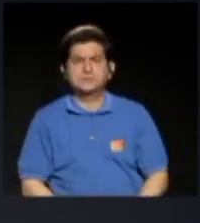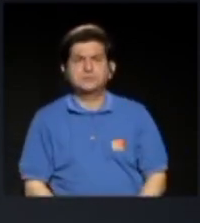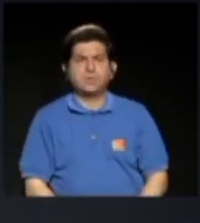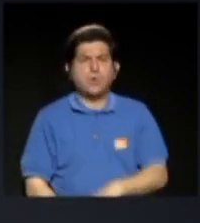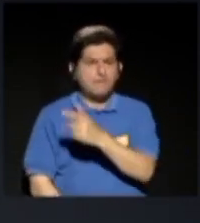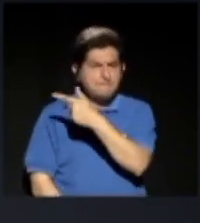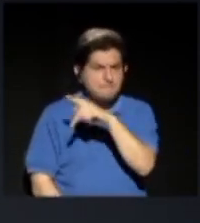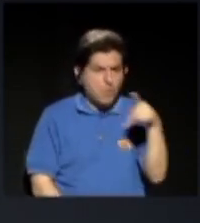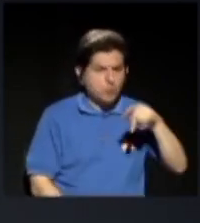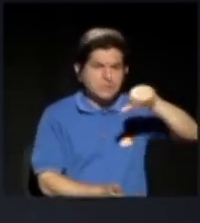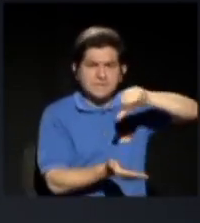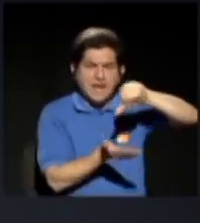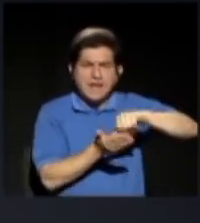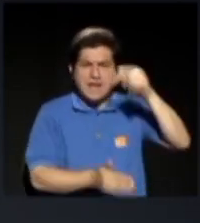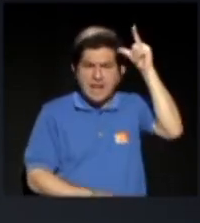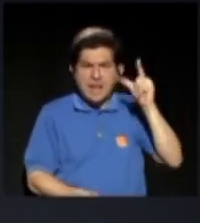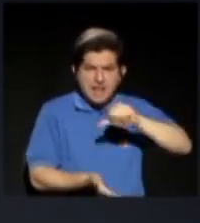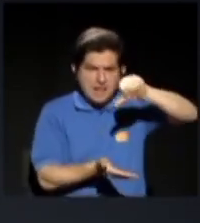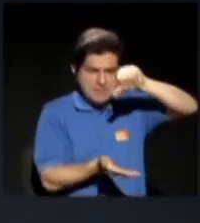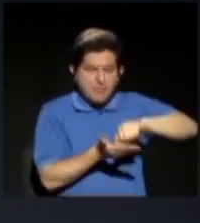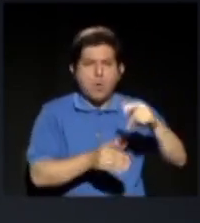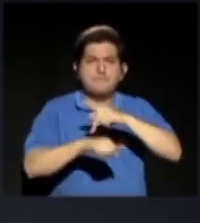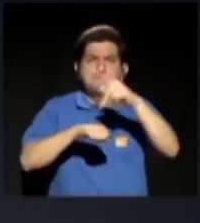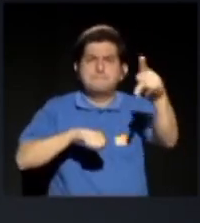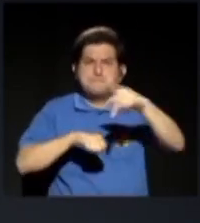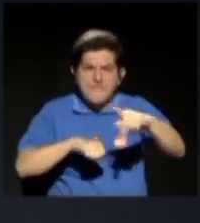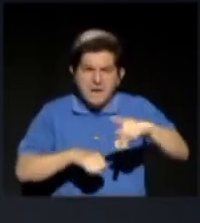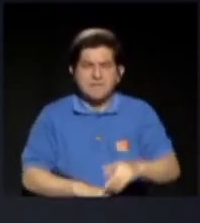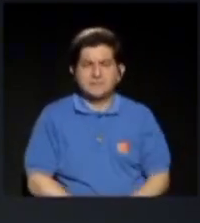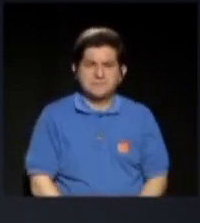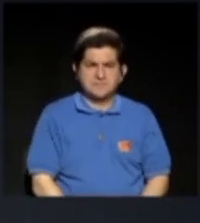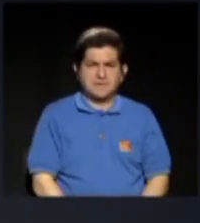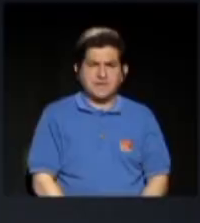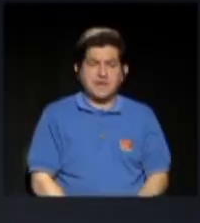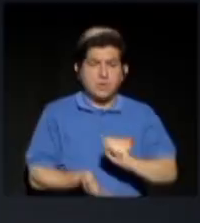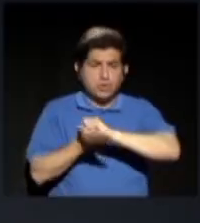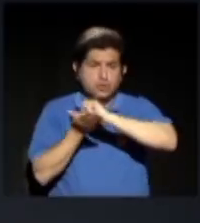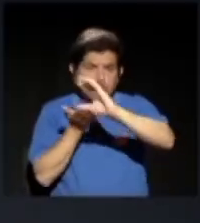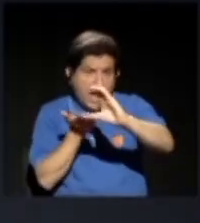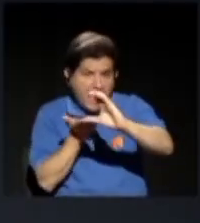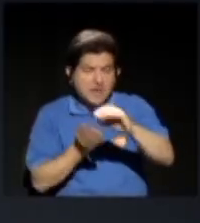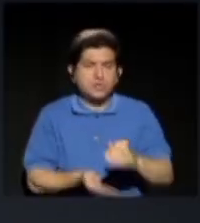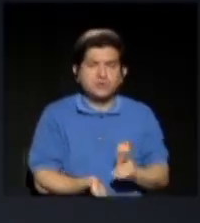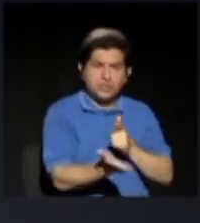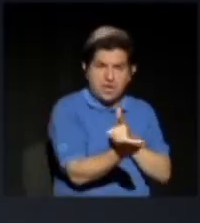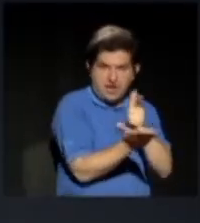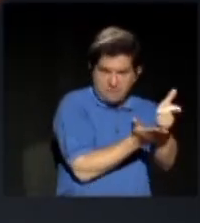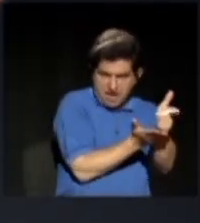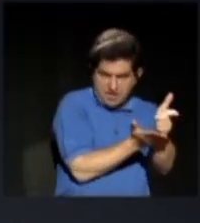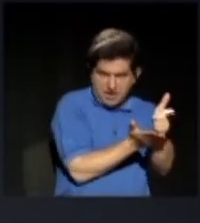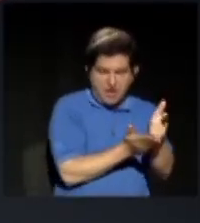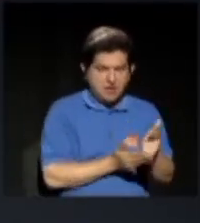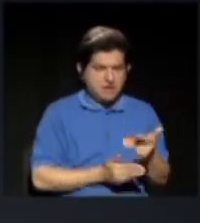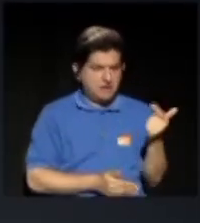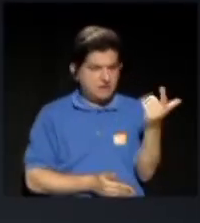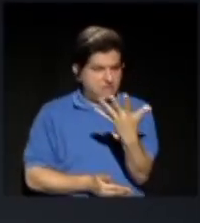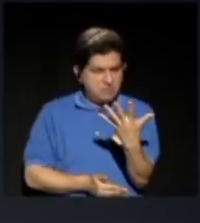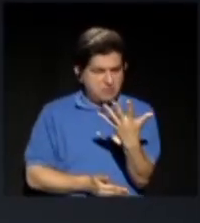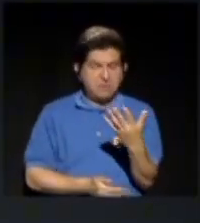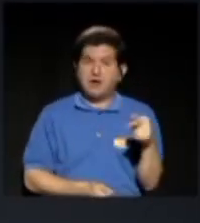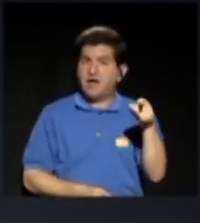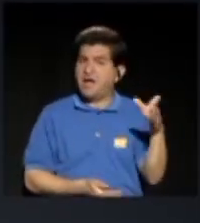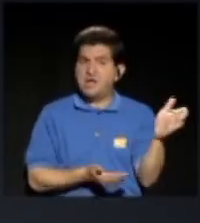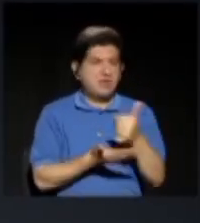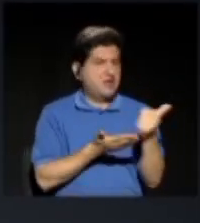Punta Arenas Centro, Limón Centro, Pérez Celedón, San Carlos y Liberia, ahí no se recogían